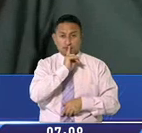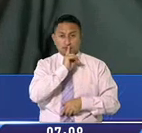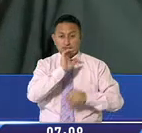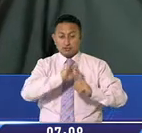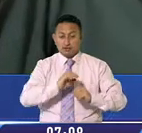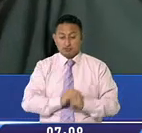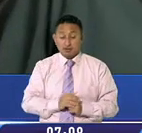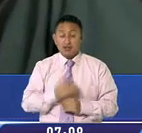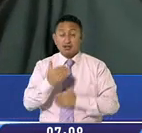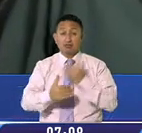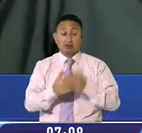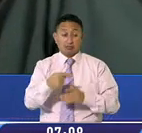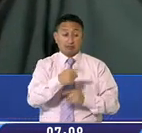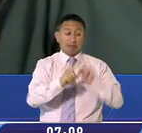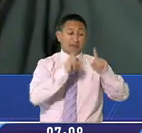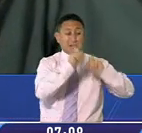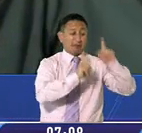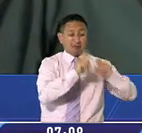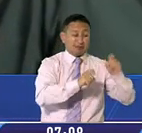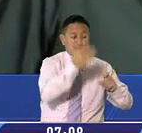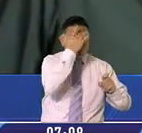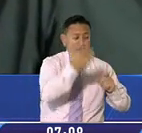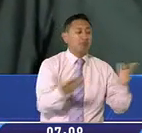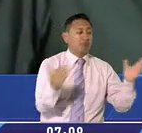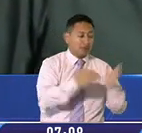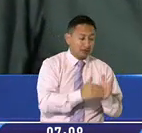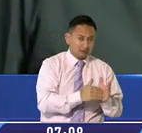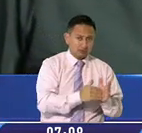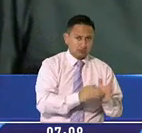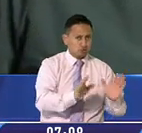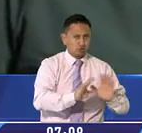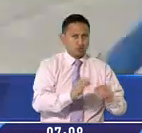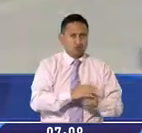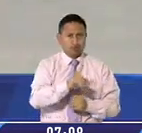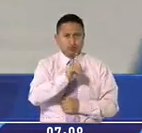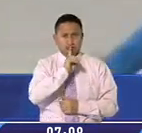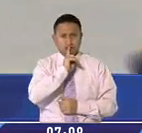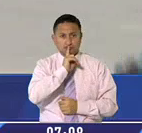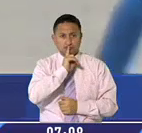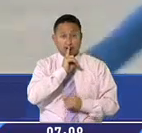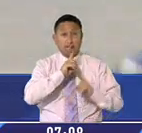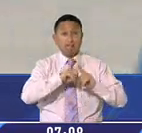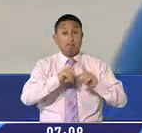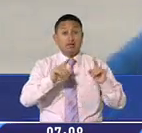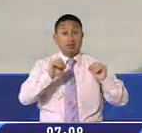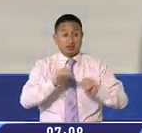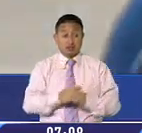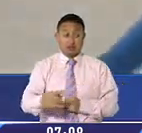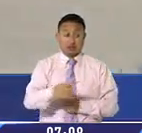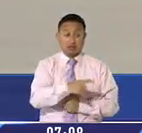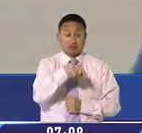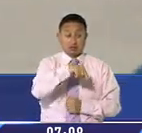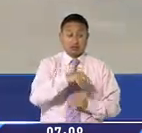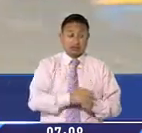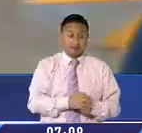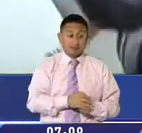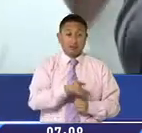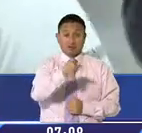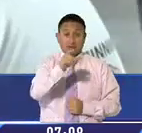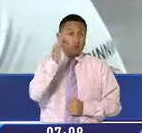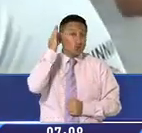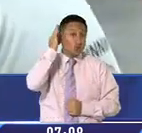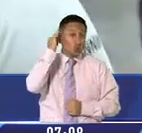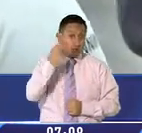niñas, adolescentes o mujeres afectadas. Pero eso sí, los profesionales de la salud están en la obligación de